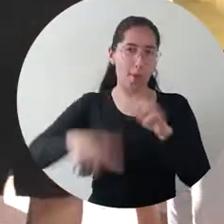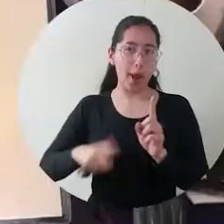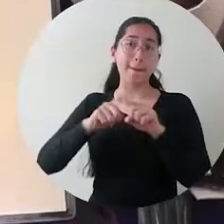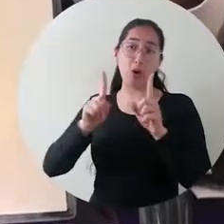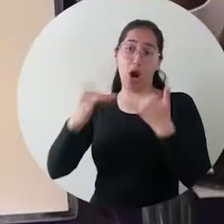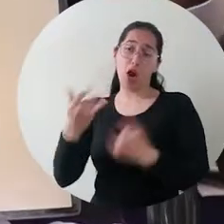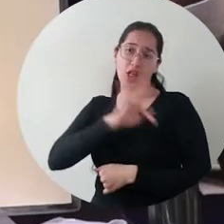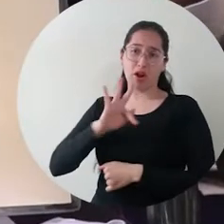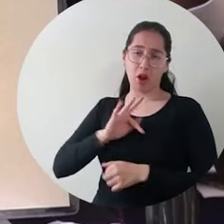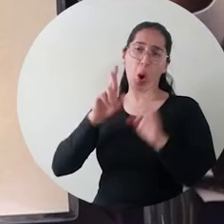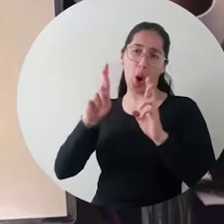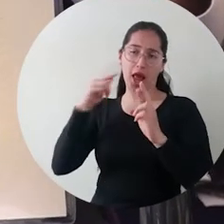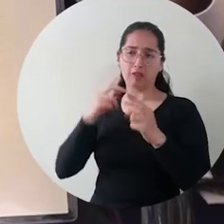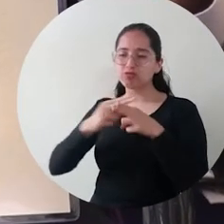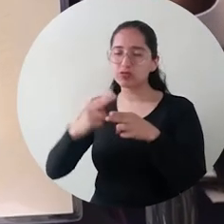volver a caminar.